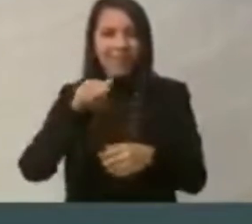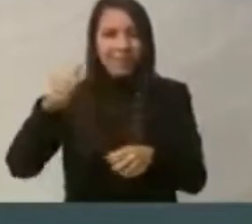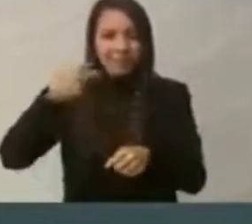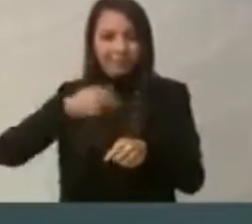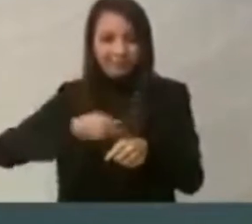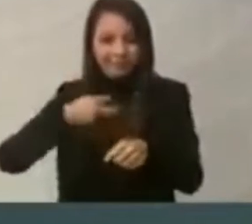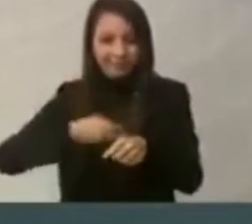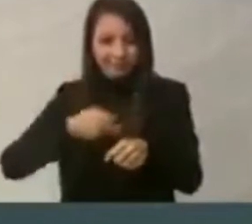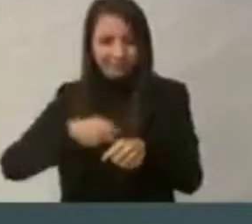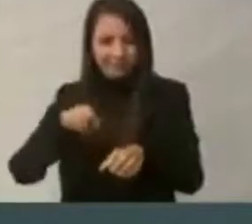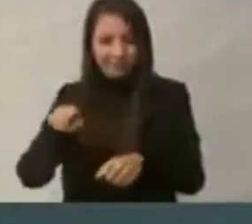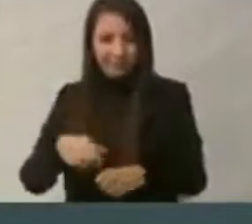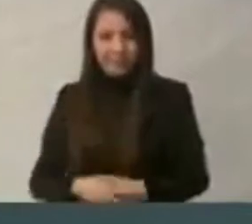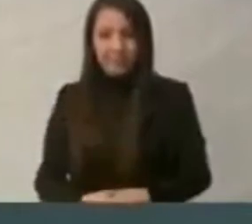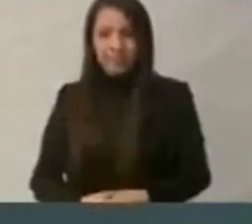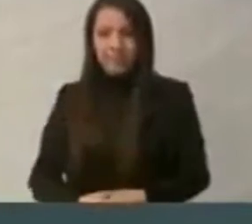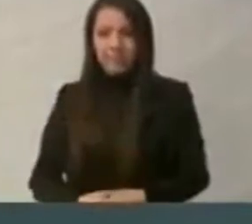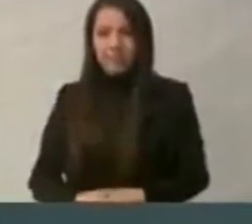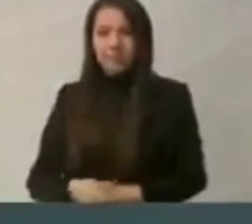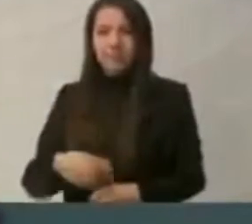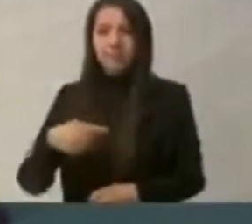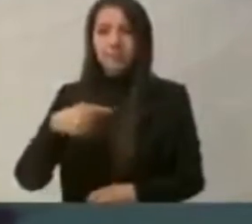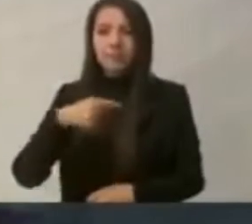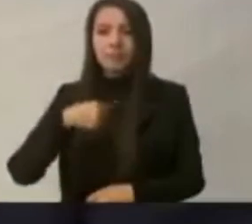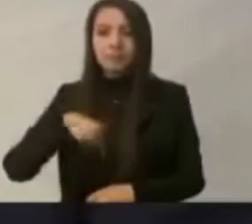y nos comprometimos